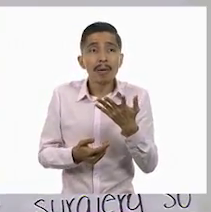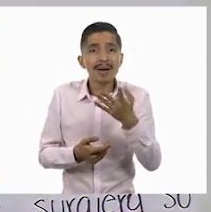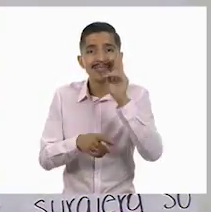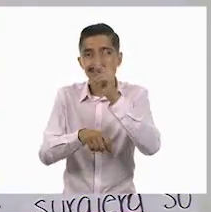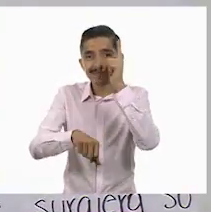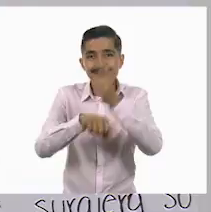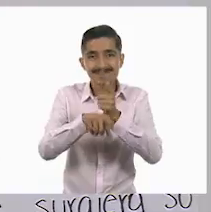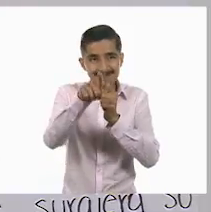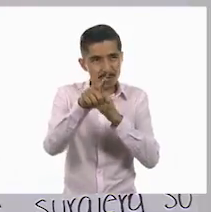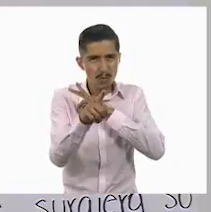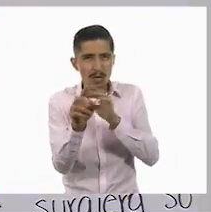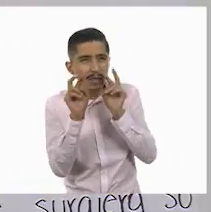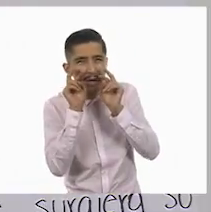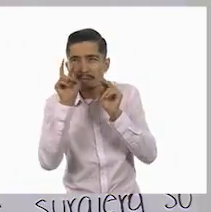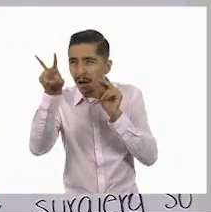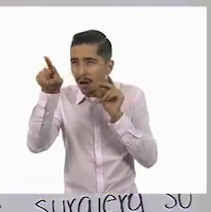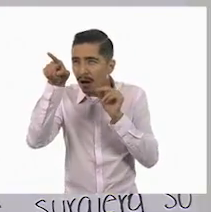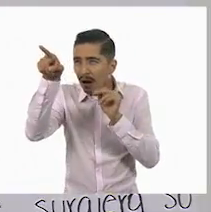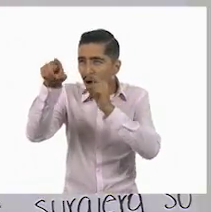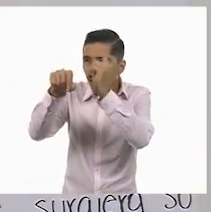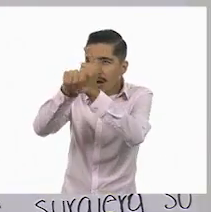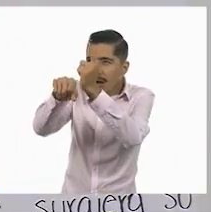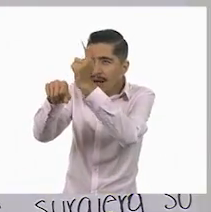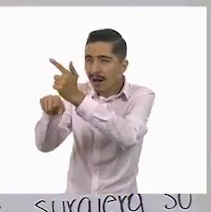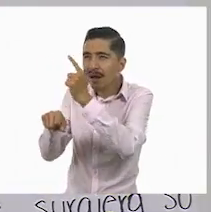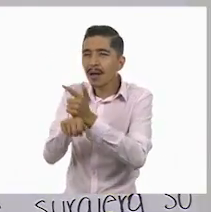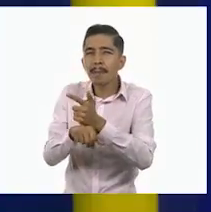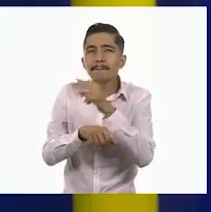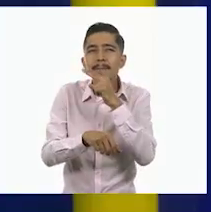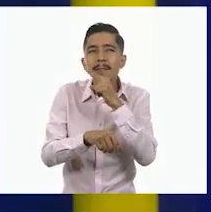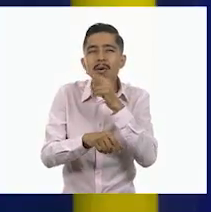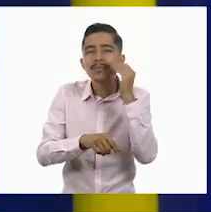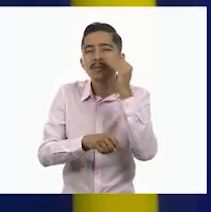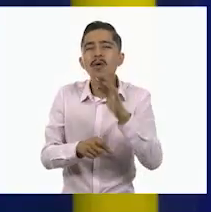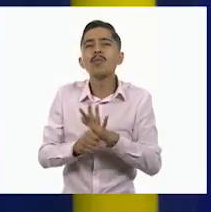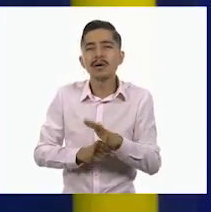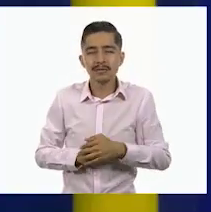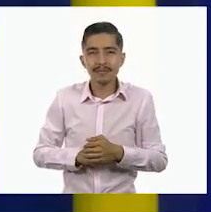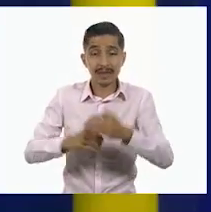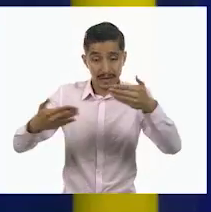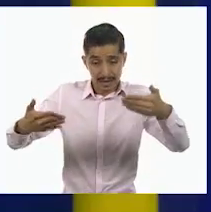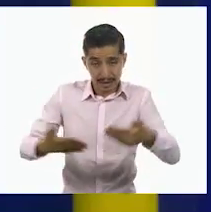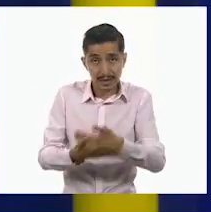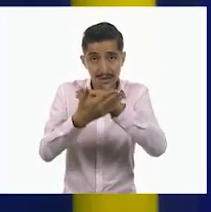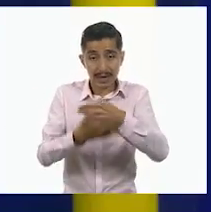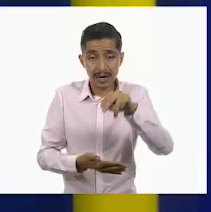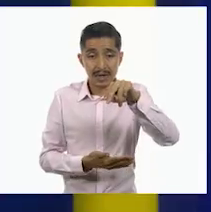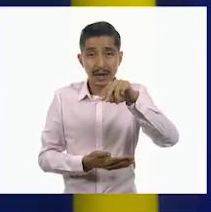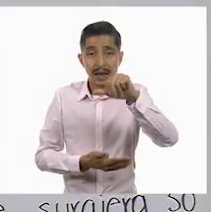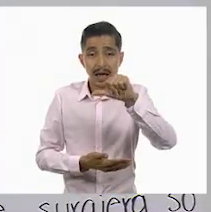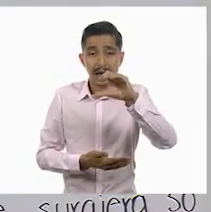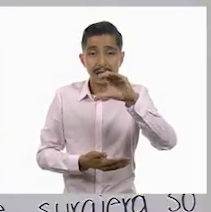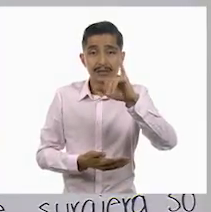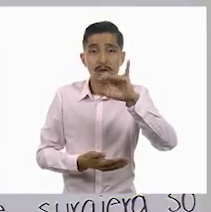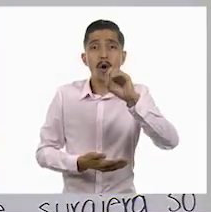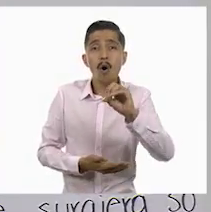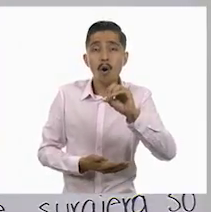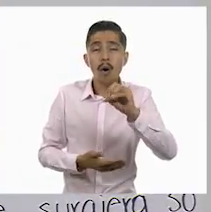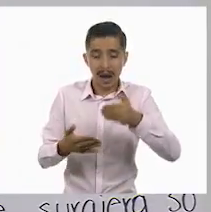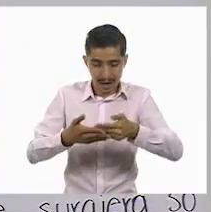¿les podrías dar lectura a los verbos? Sí, primero tenemos nació, que está en